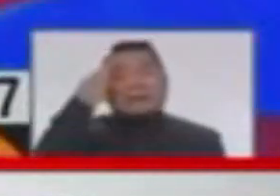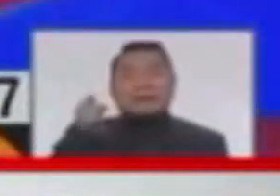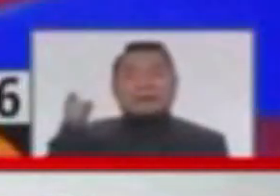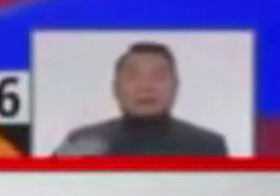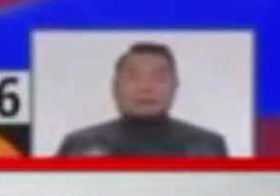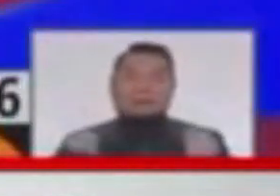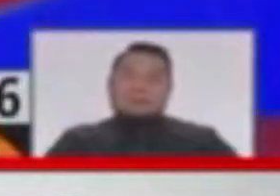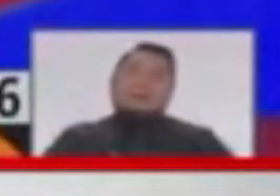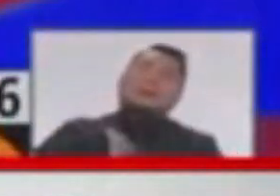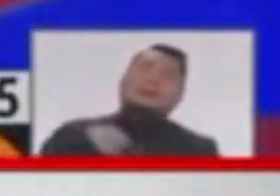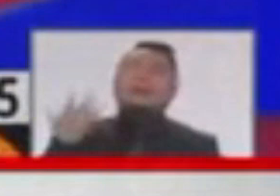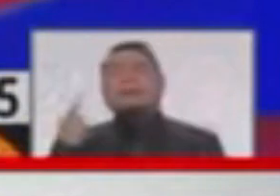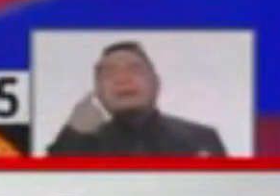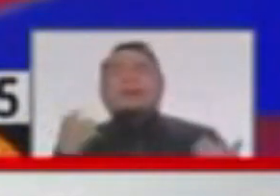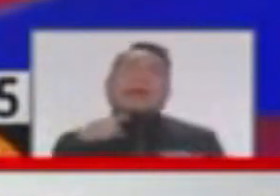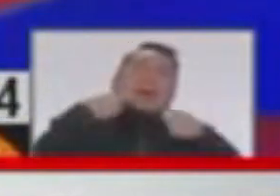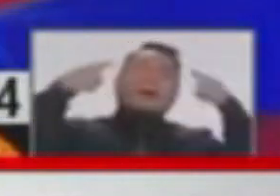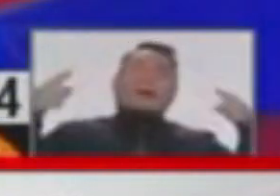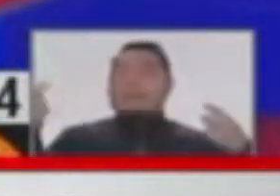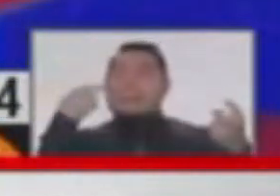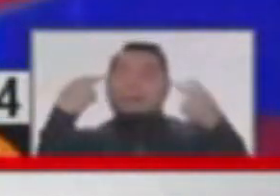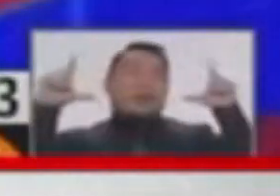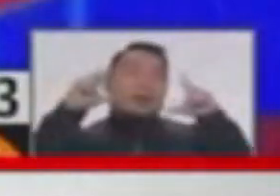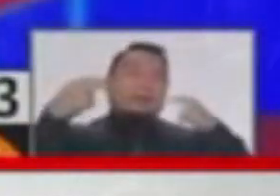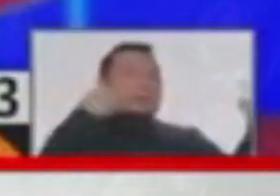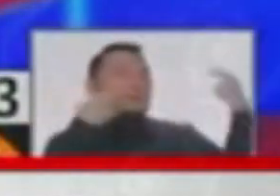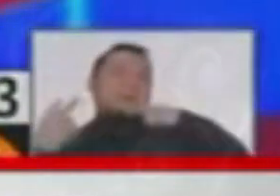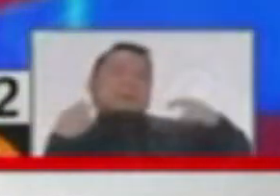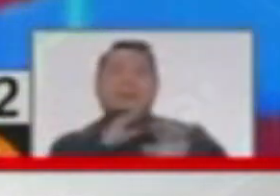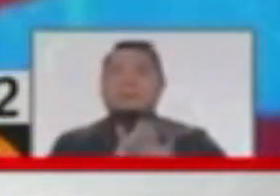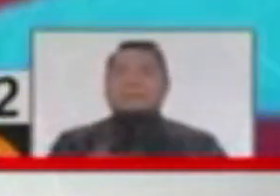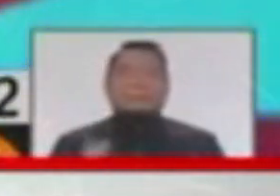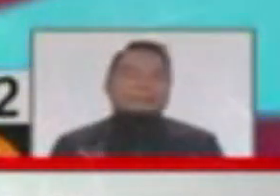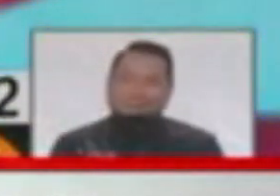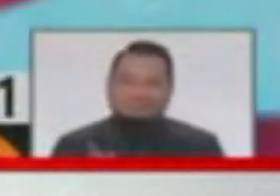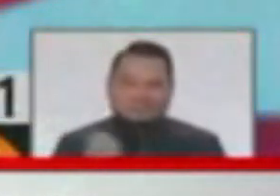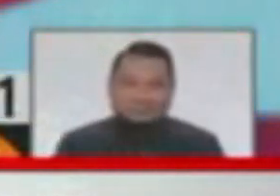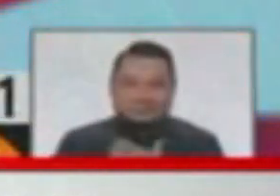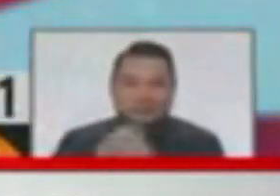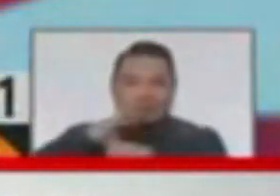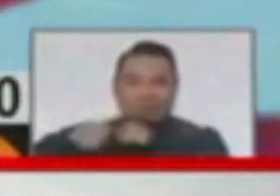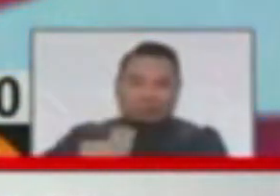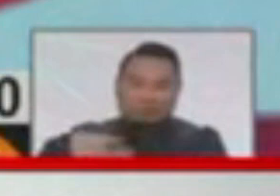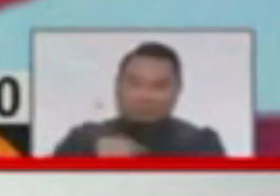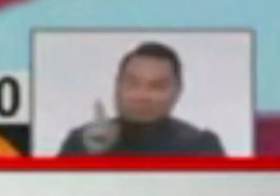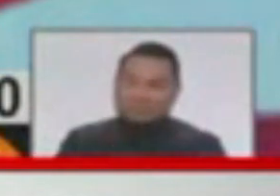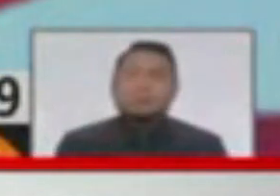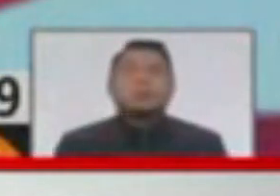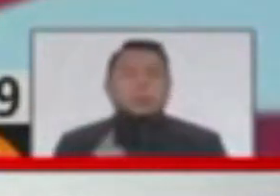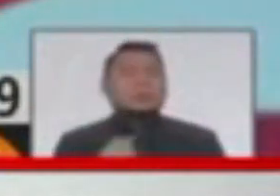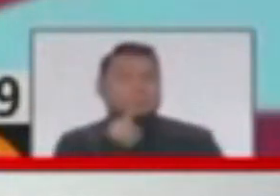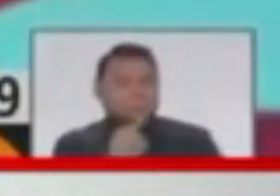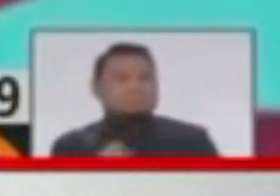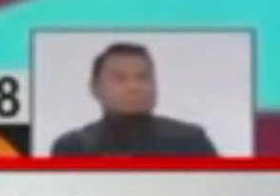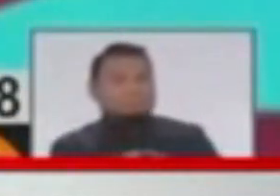que ponerse un chaleco y hacer un show es suficiente para combatir la inseguridad ciudadana? Pero te voy a hablar también en términos